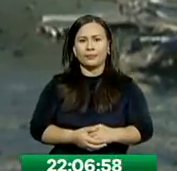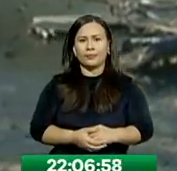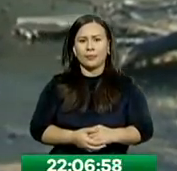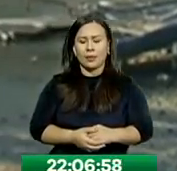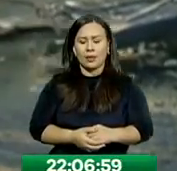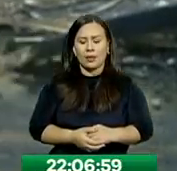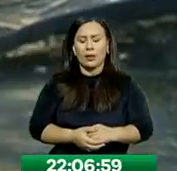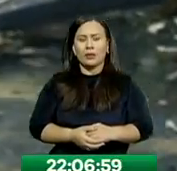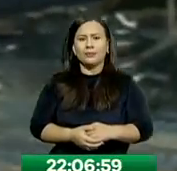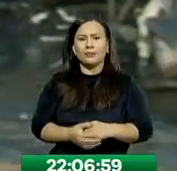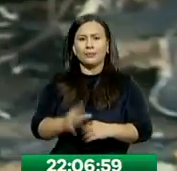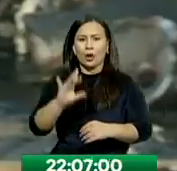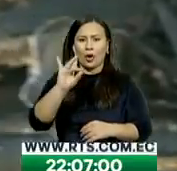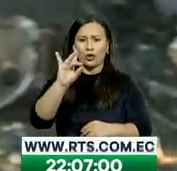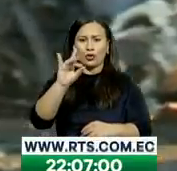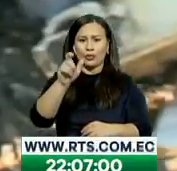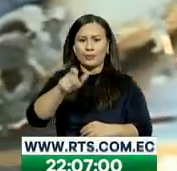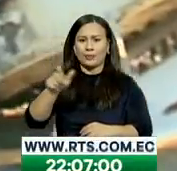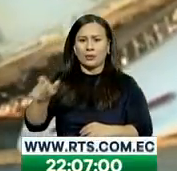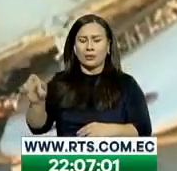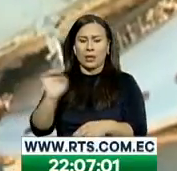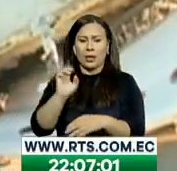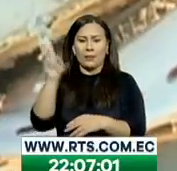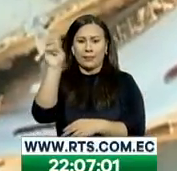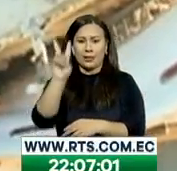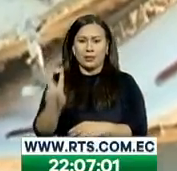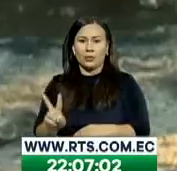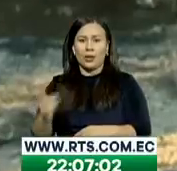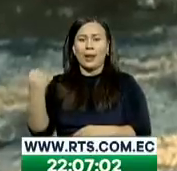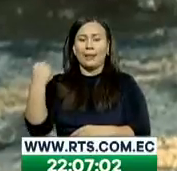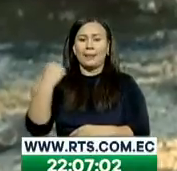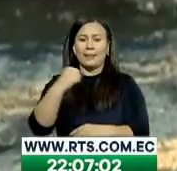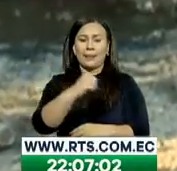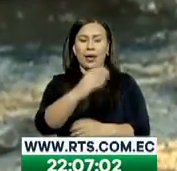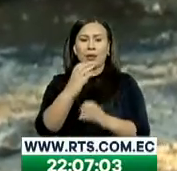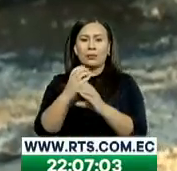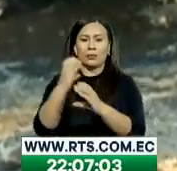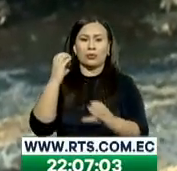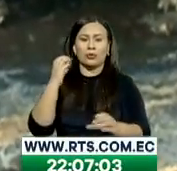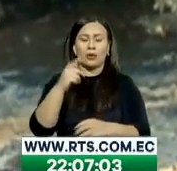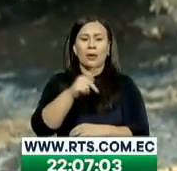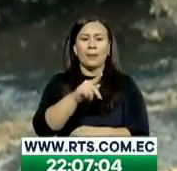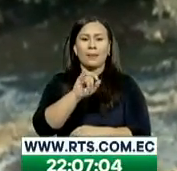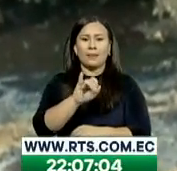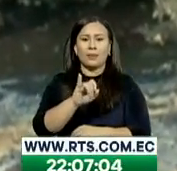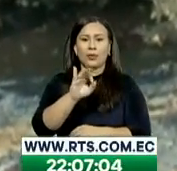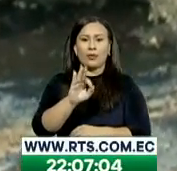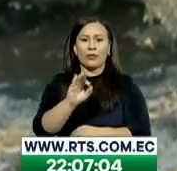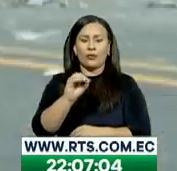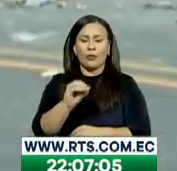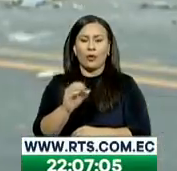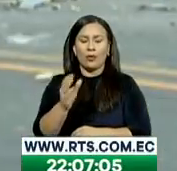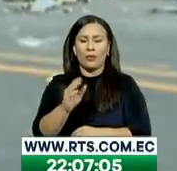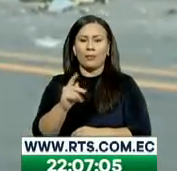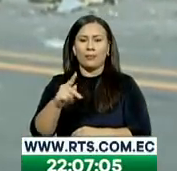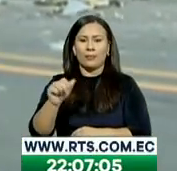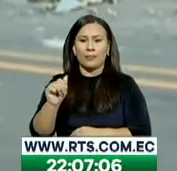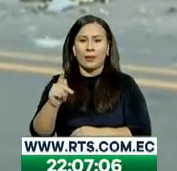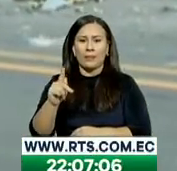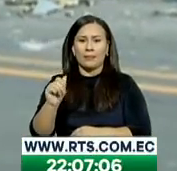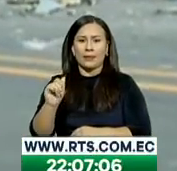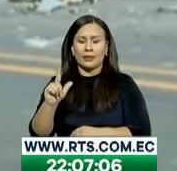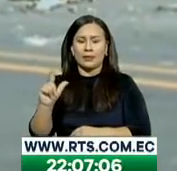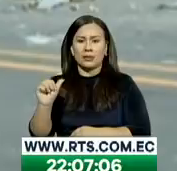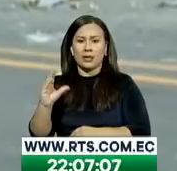eran ocho los ciudadanos venezolanos que viajaban en el autobús que se exentó en la vía pifo papallacta el pasado martes de ellos